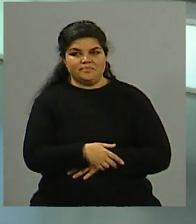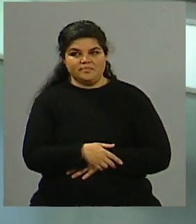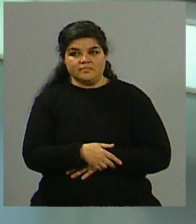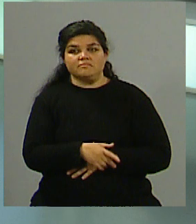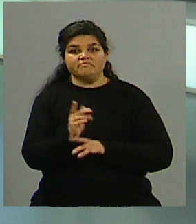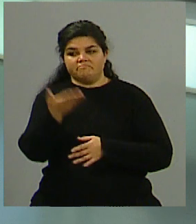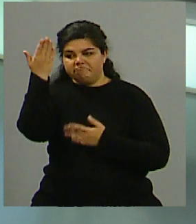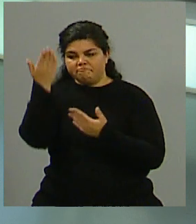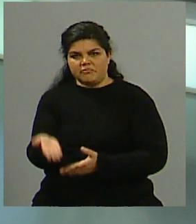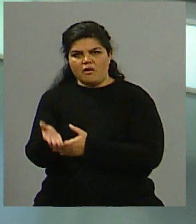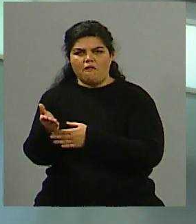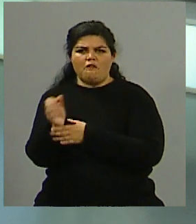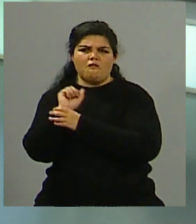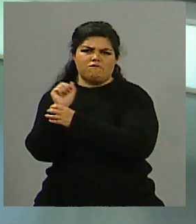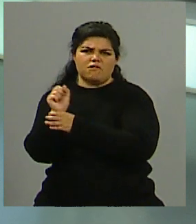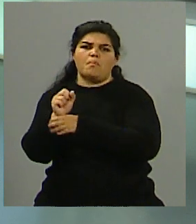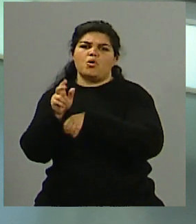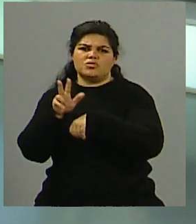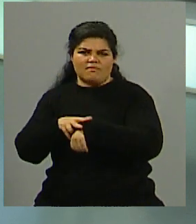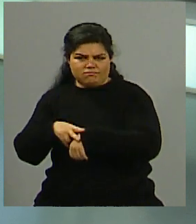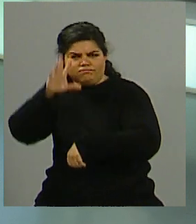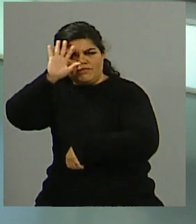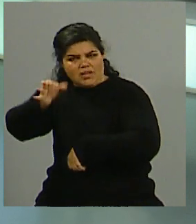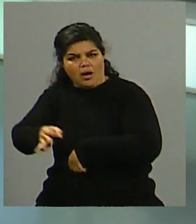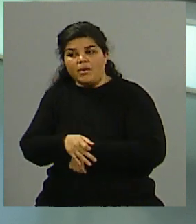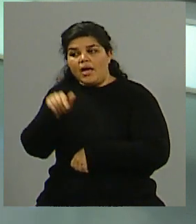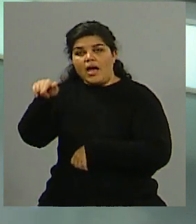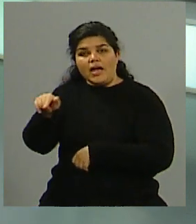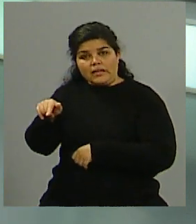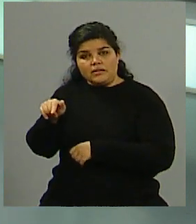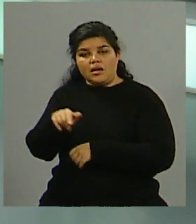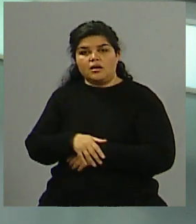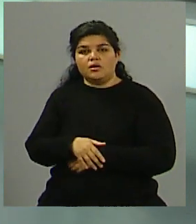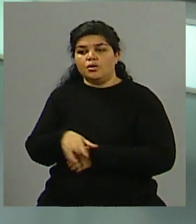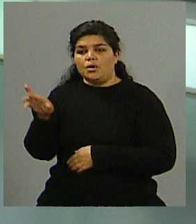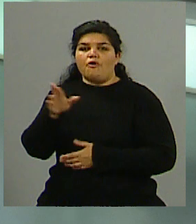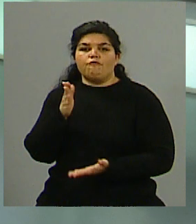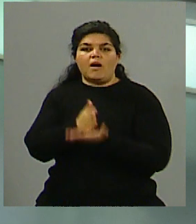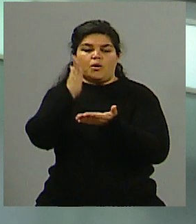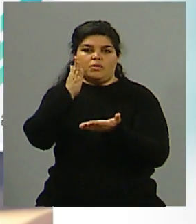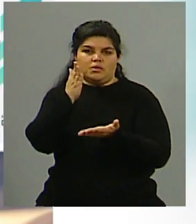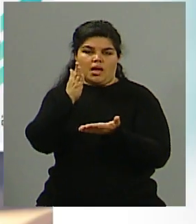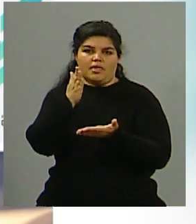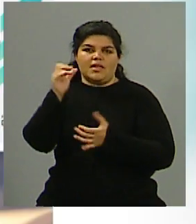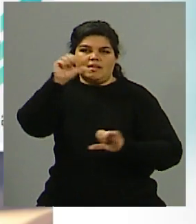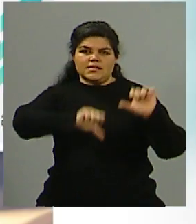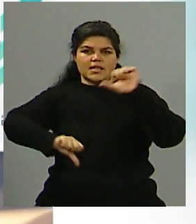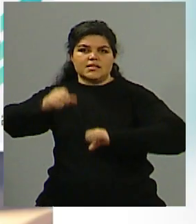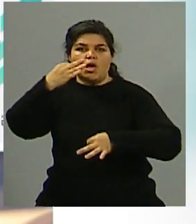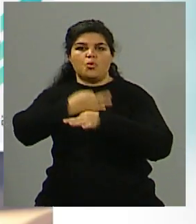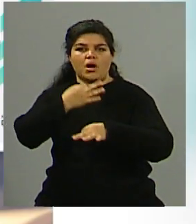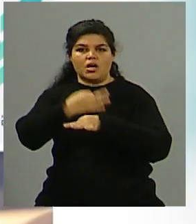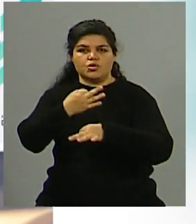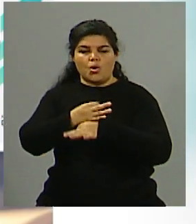una especialista que además va a ser reconocida a través de la Facultad de Ciencias de la Educación de la